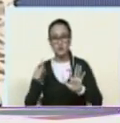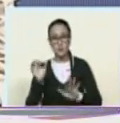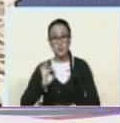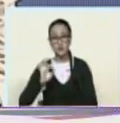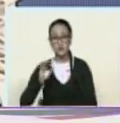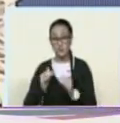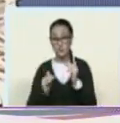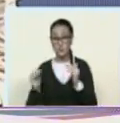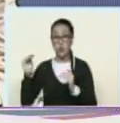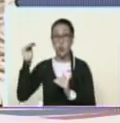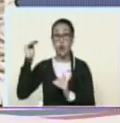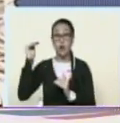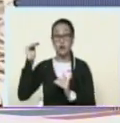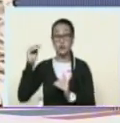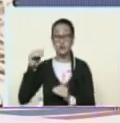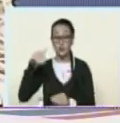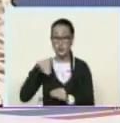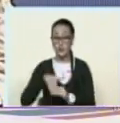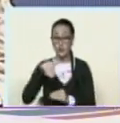58.6% alto.